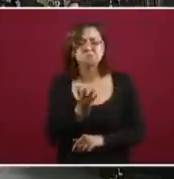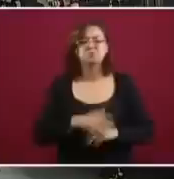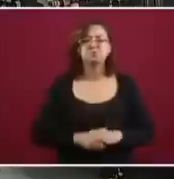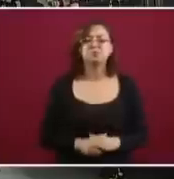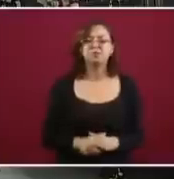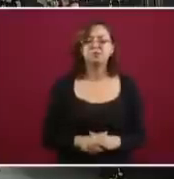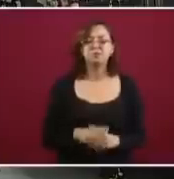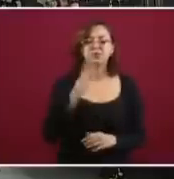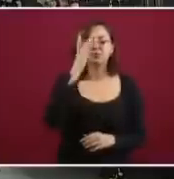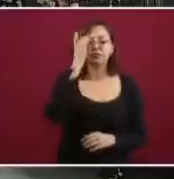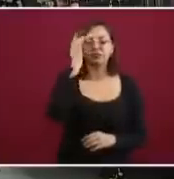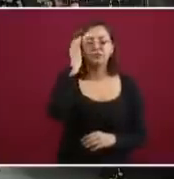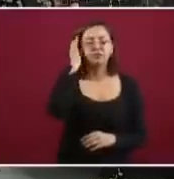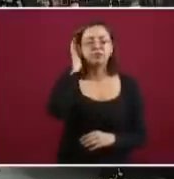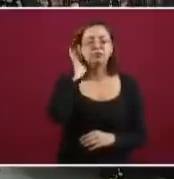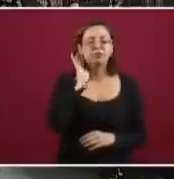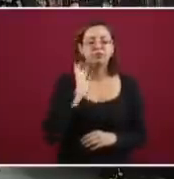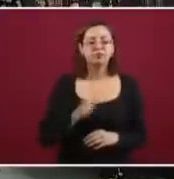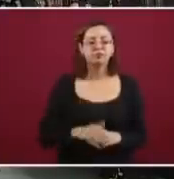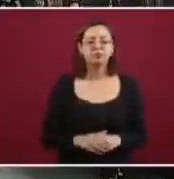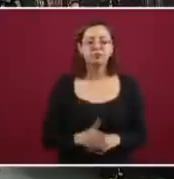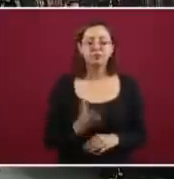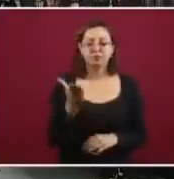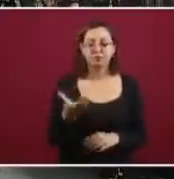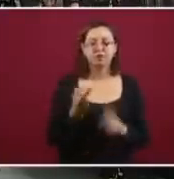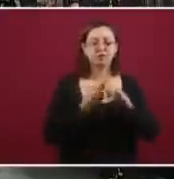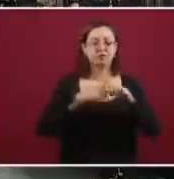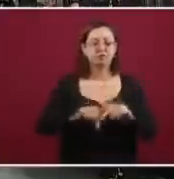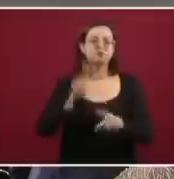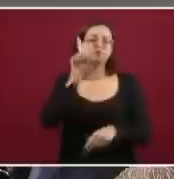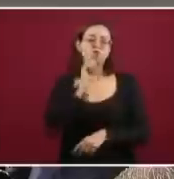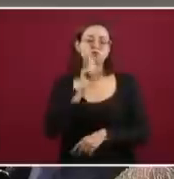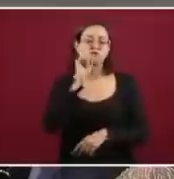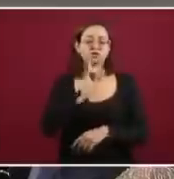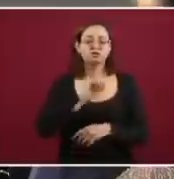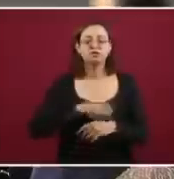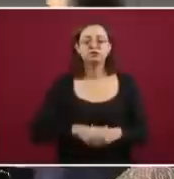vamos a empezar con las compañeras mujeres